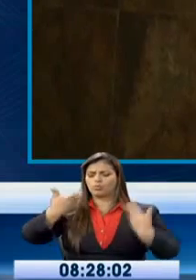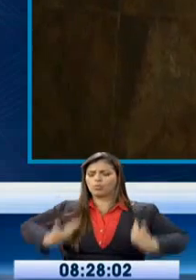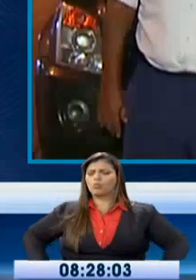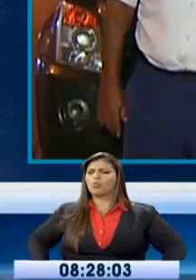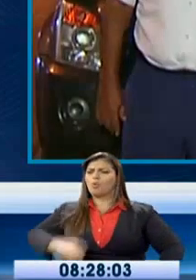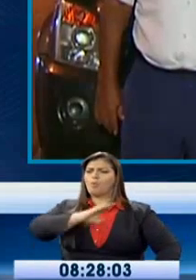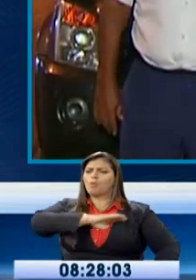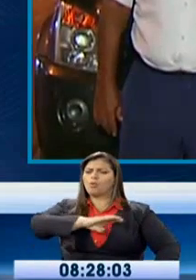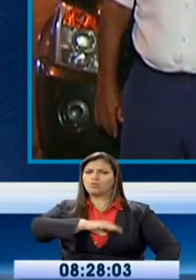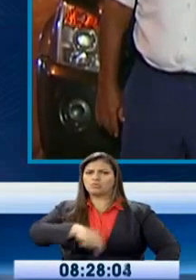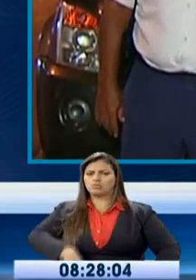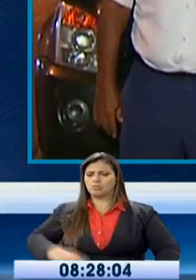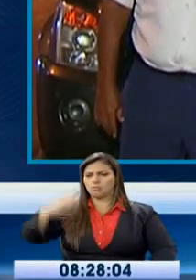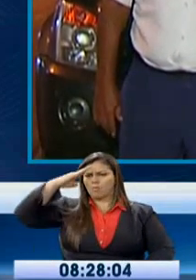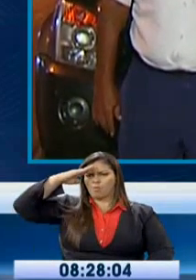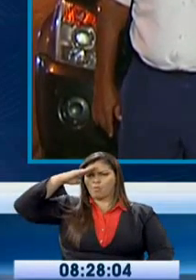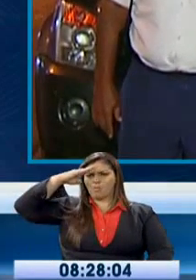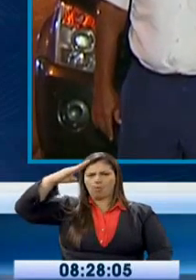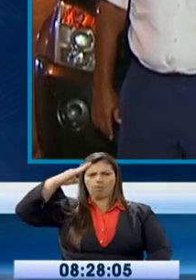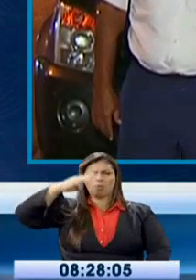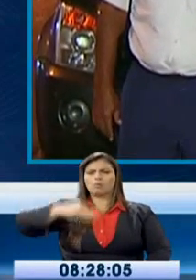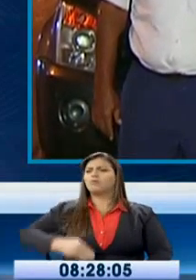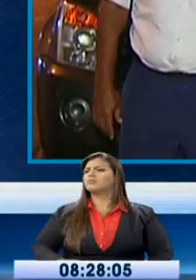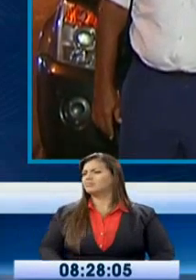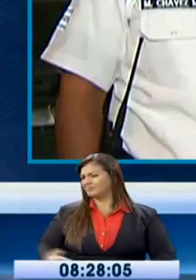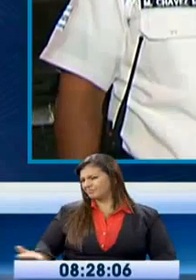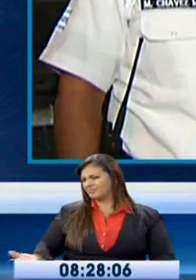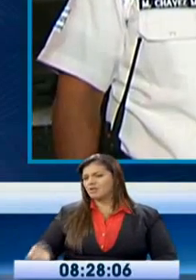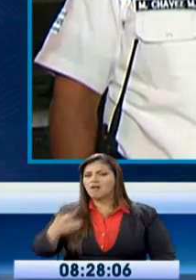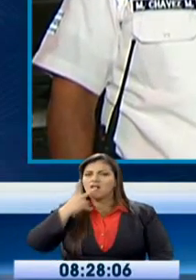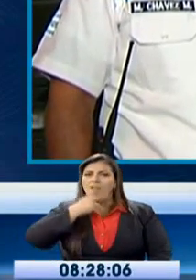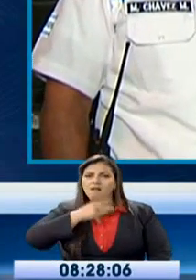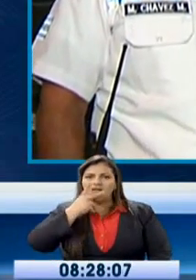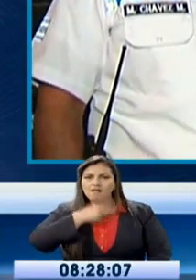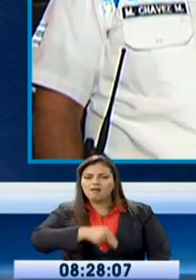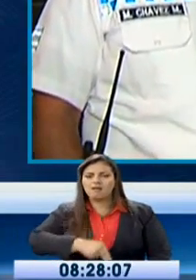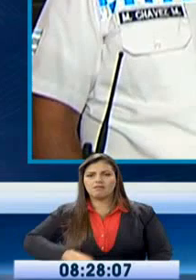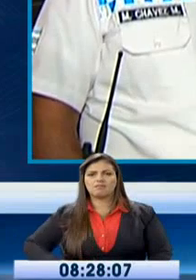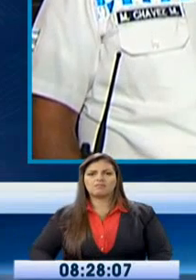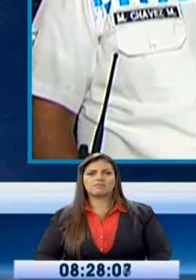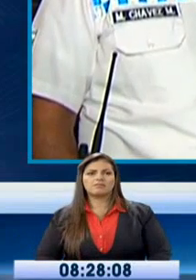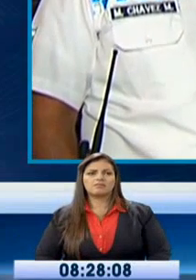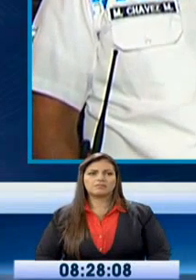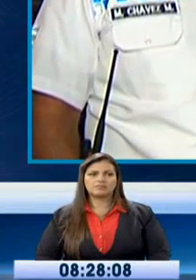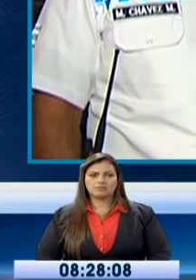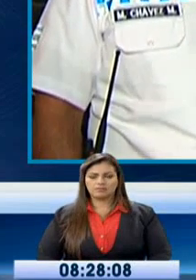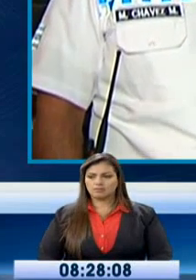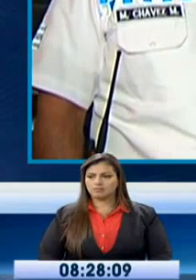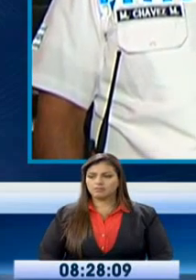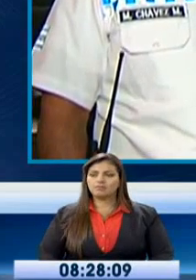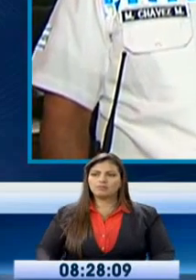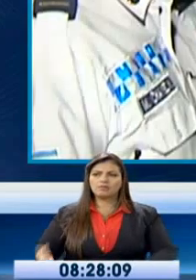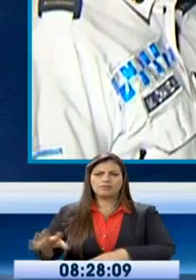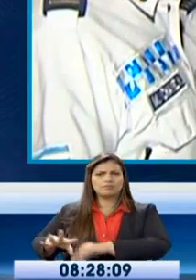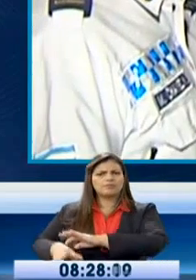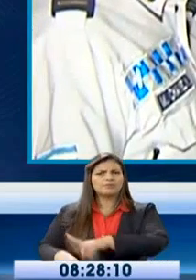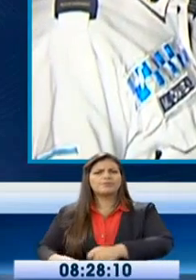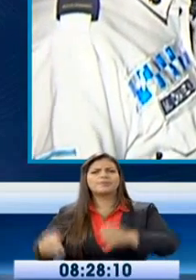y ahora llevándose el casco de la dotación, en este caso de la gente de tránsito municipal.